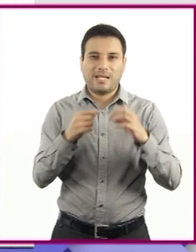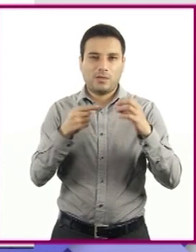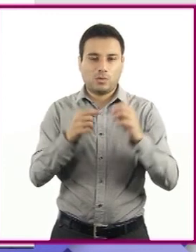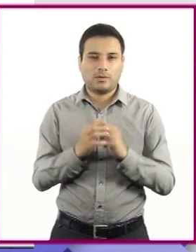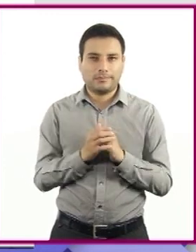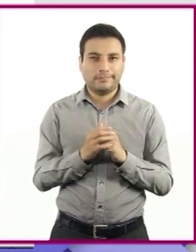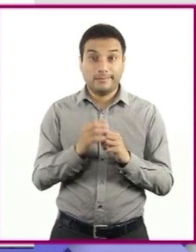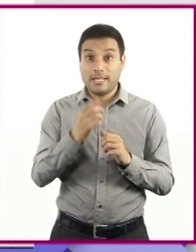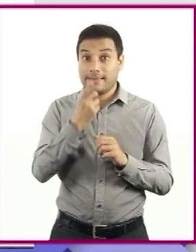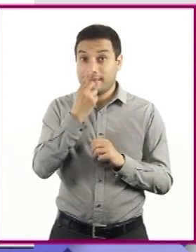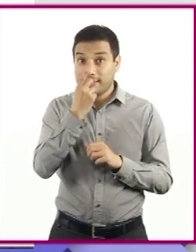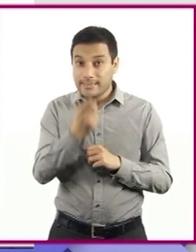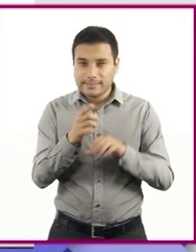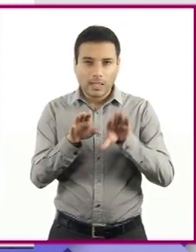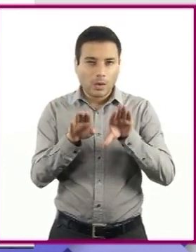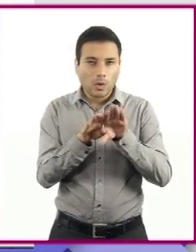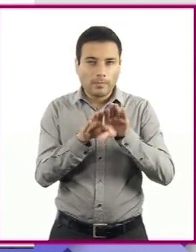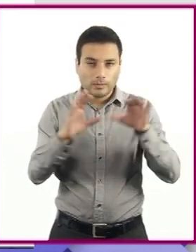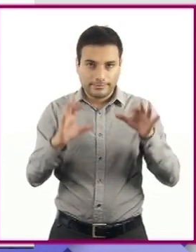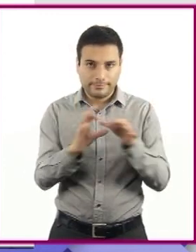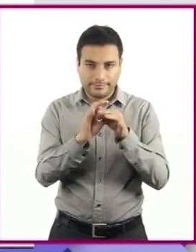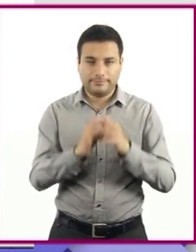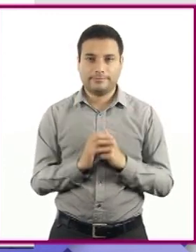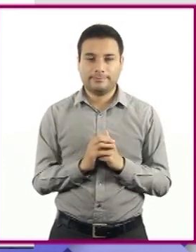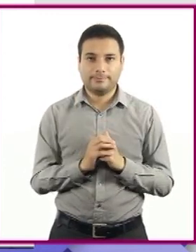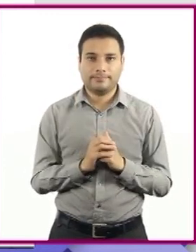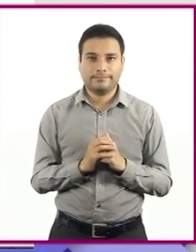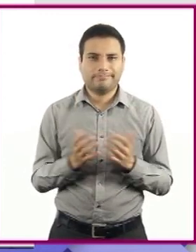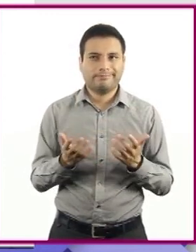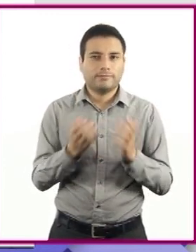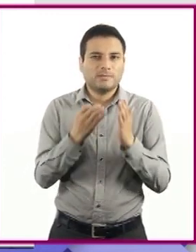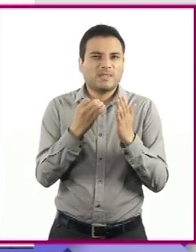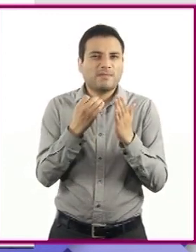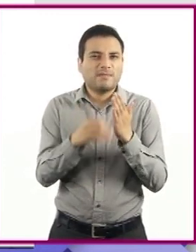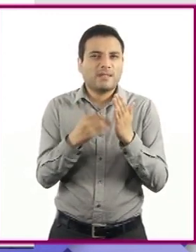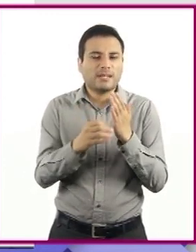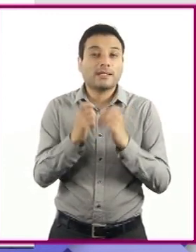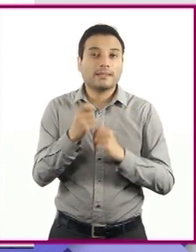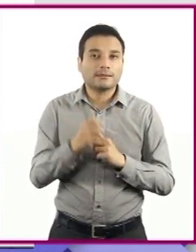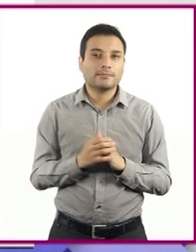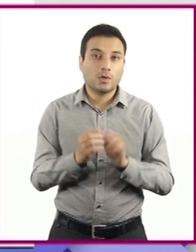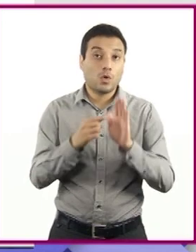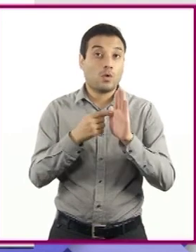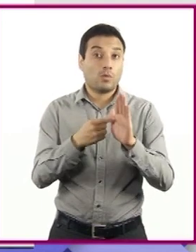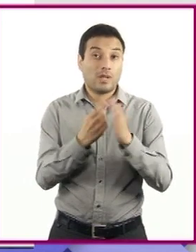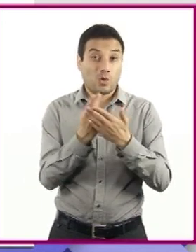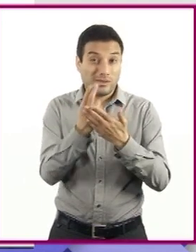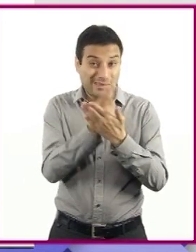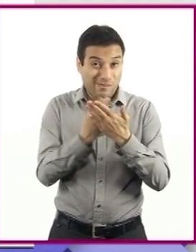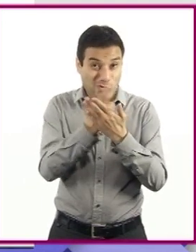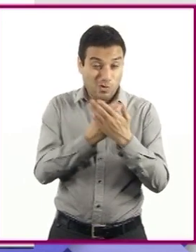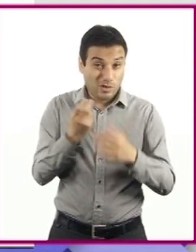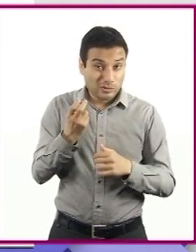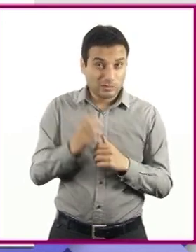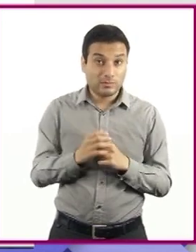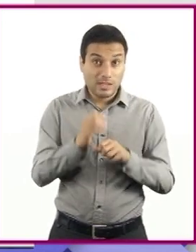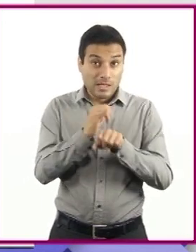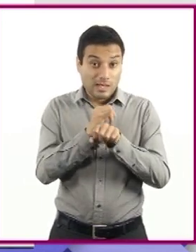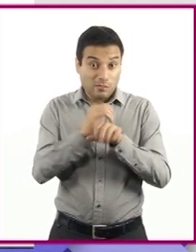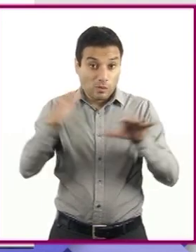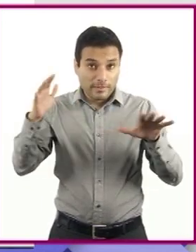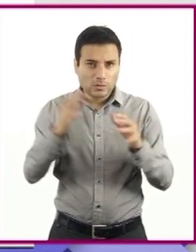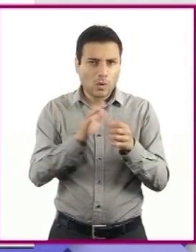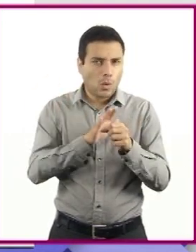se forma el enlace covalente. Las limitaciones son: el modelo de Lewis no proporciona información sobre el